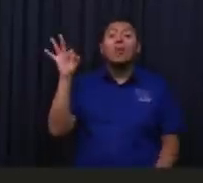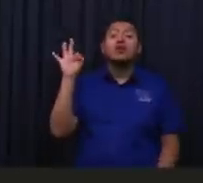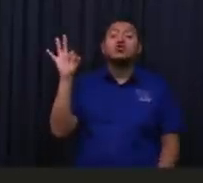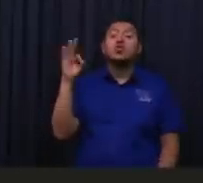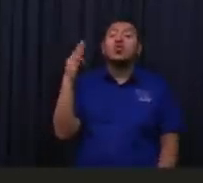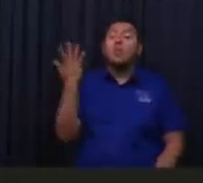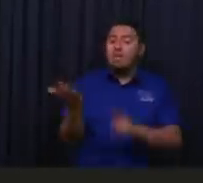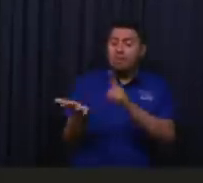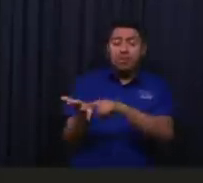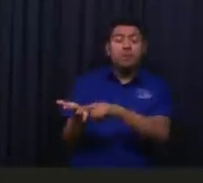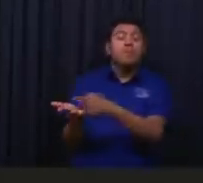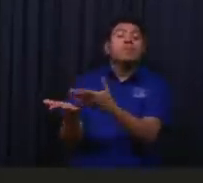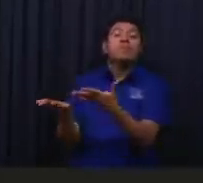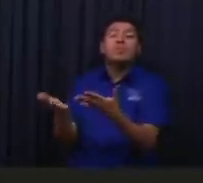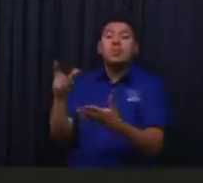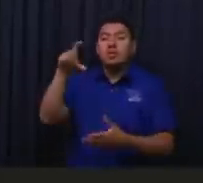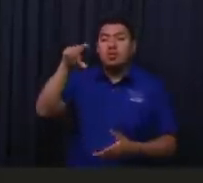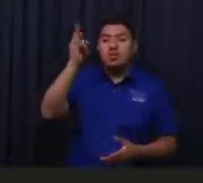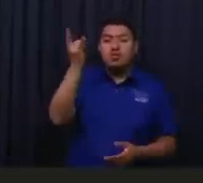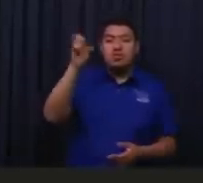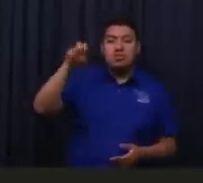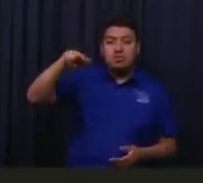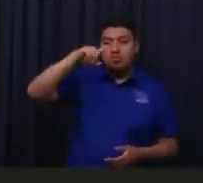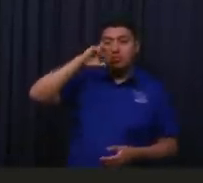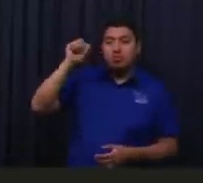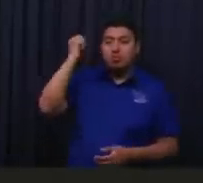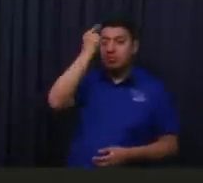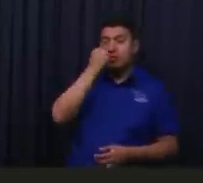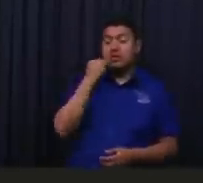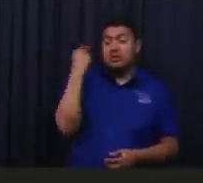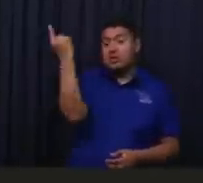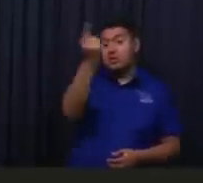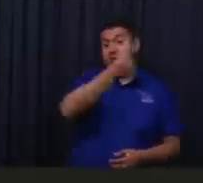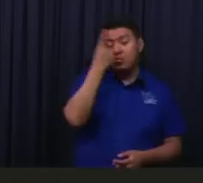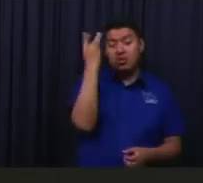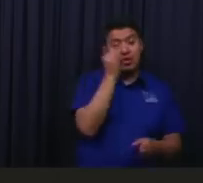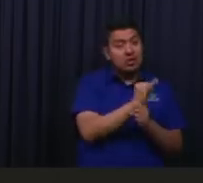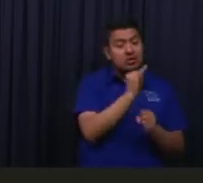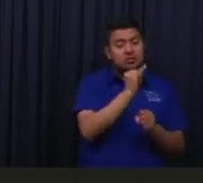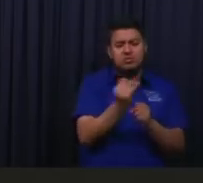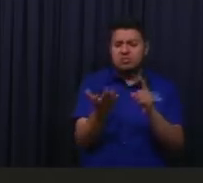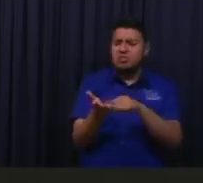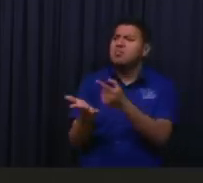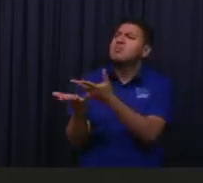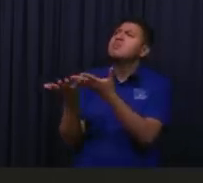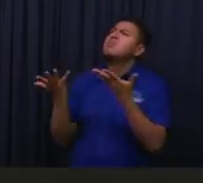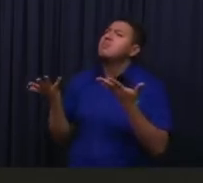cuentas de toda la iglesia. A ti no. A ti te van a pedir cuentas de ti